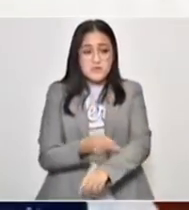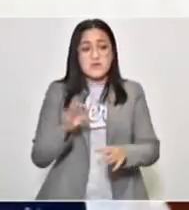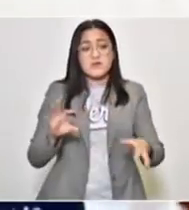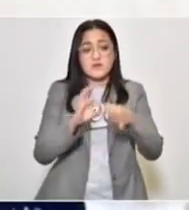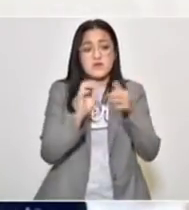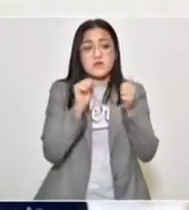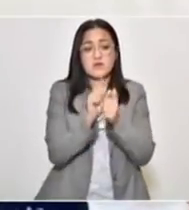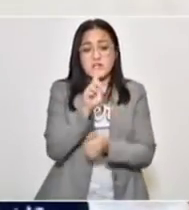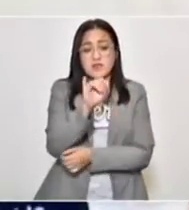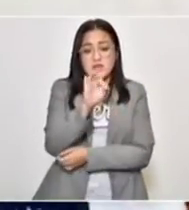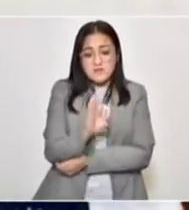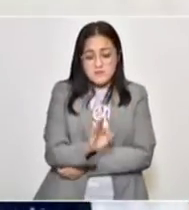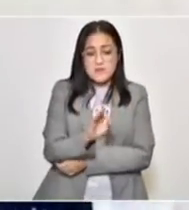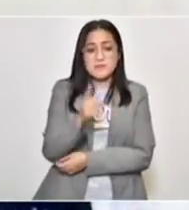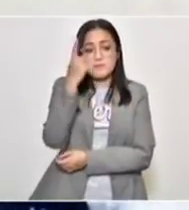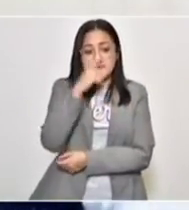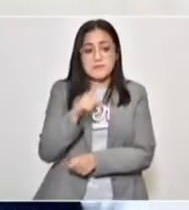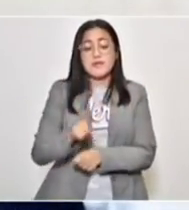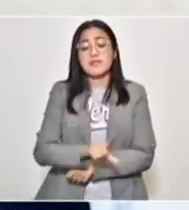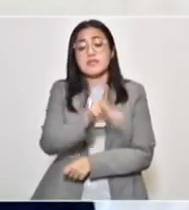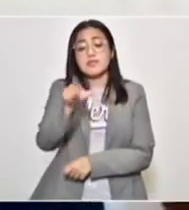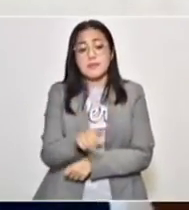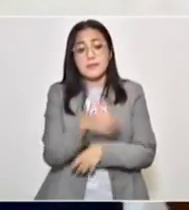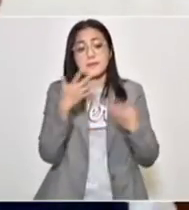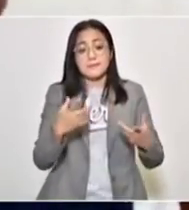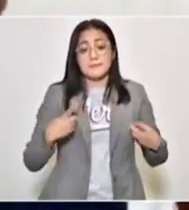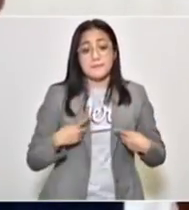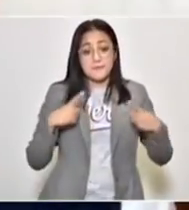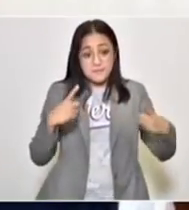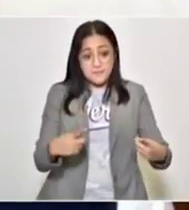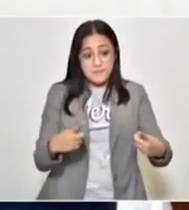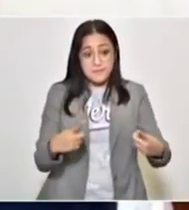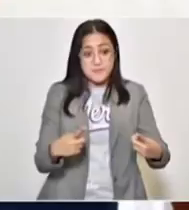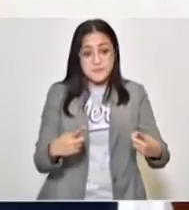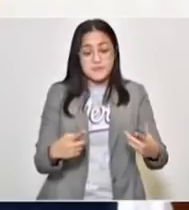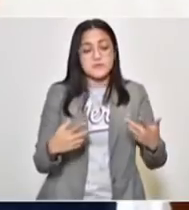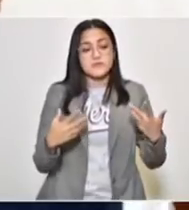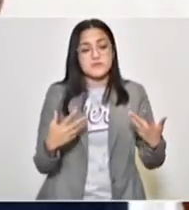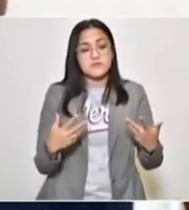coordinación con el DIF para posteriormente entregarlos